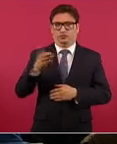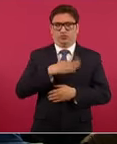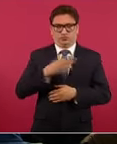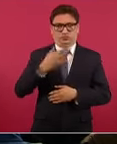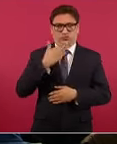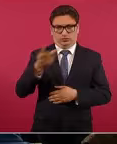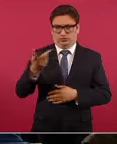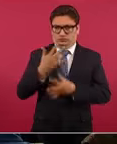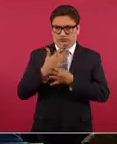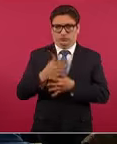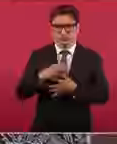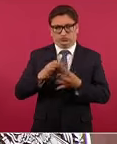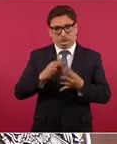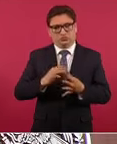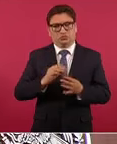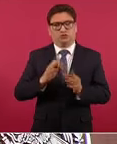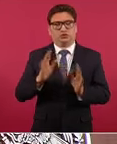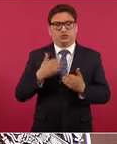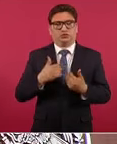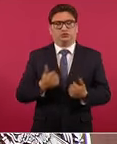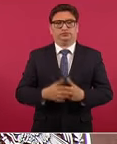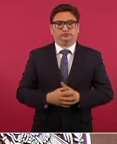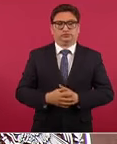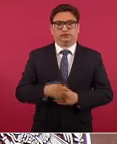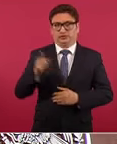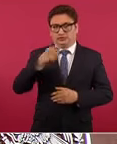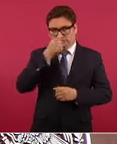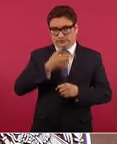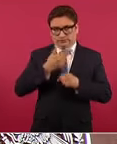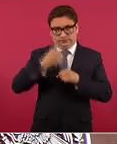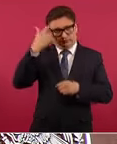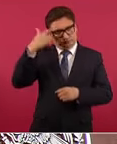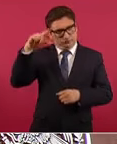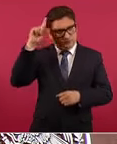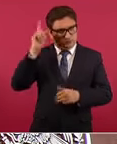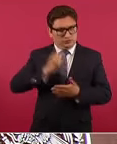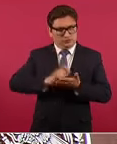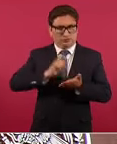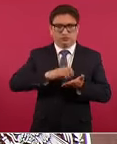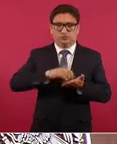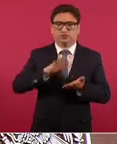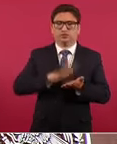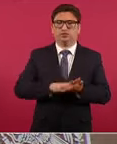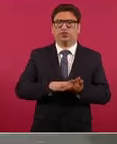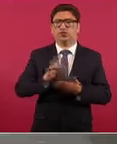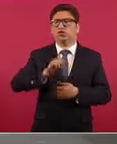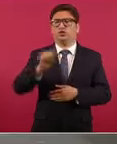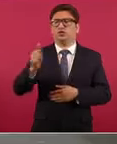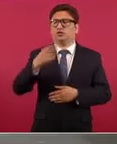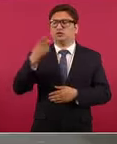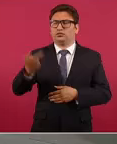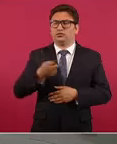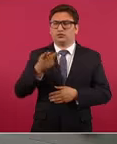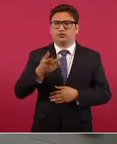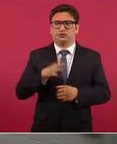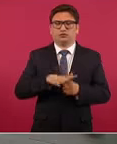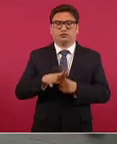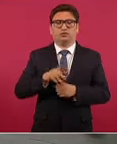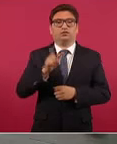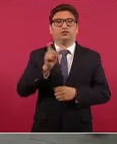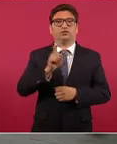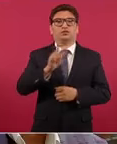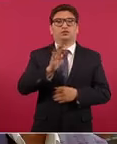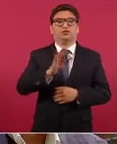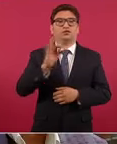porque este ya el secretario de marina va a tomar nota lo otro que era lo que tenía fecha